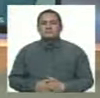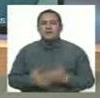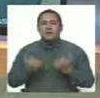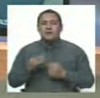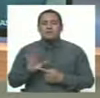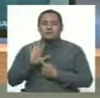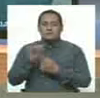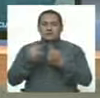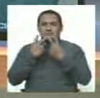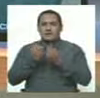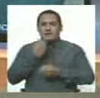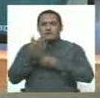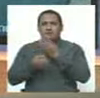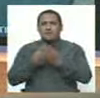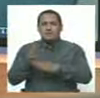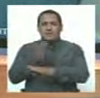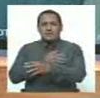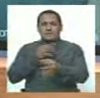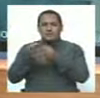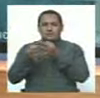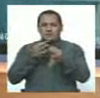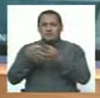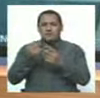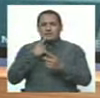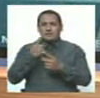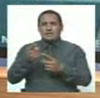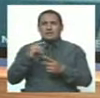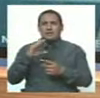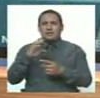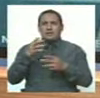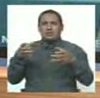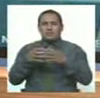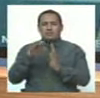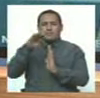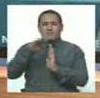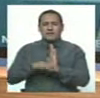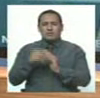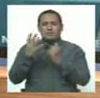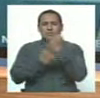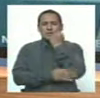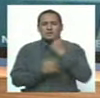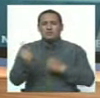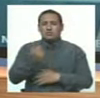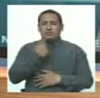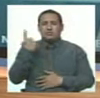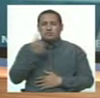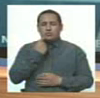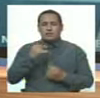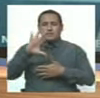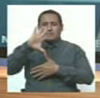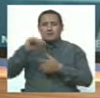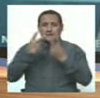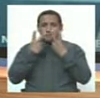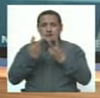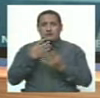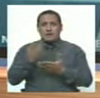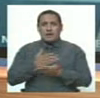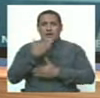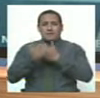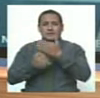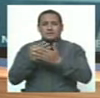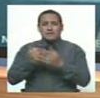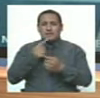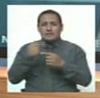Ahora sí presentamos la nota sobre el informe de CEPAL sobre la reducción de la pobreza en América Latina y los efectos